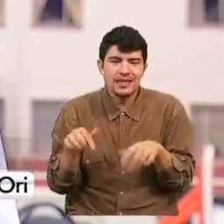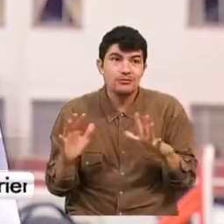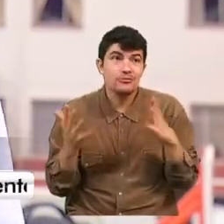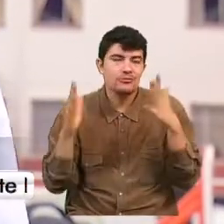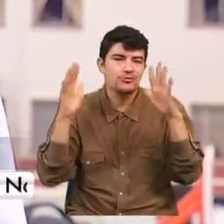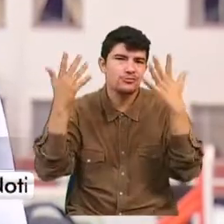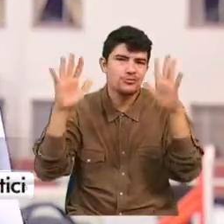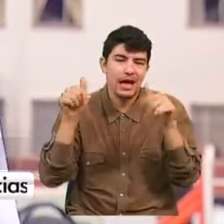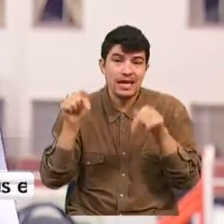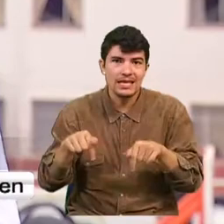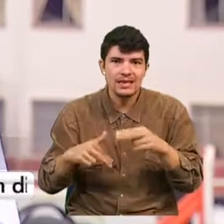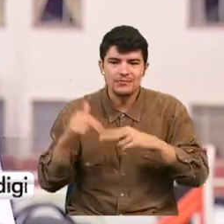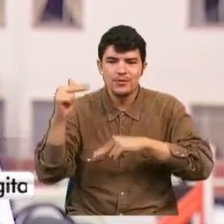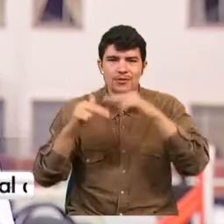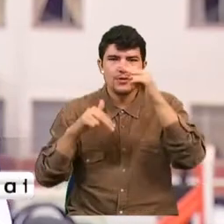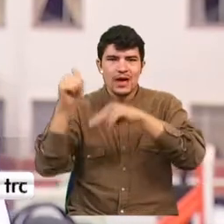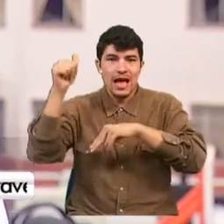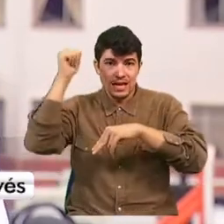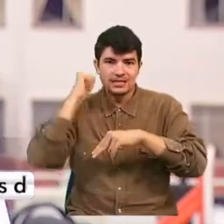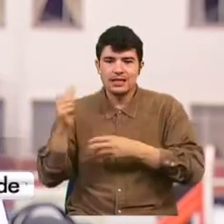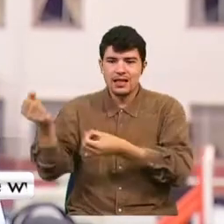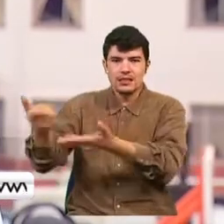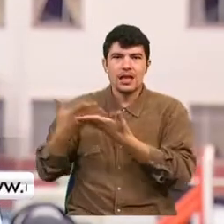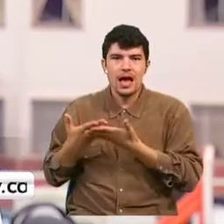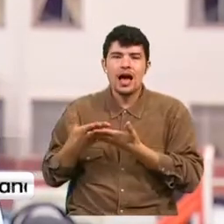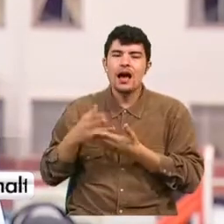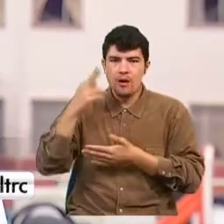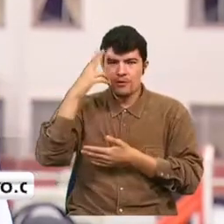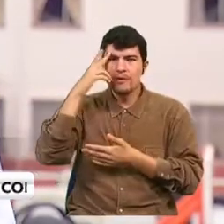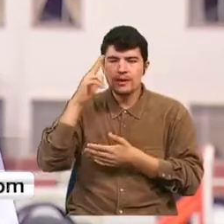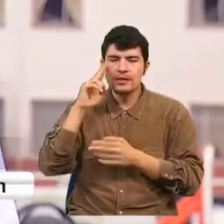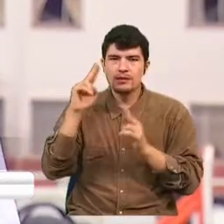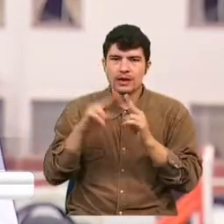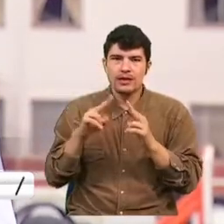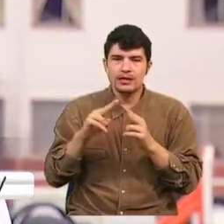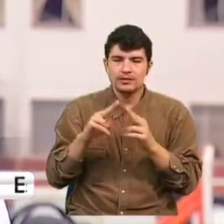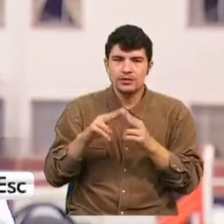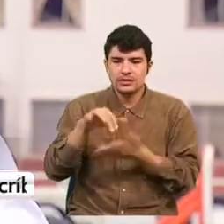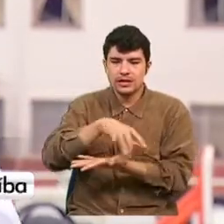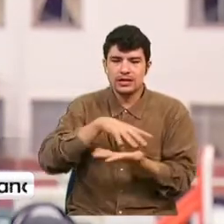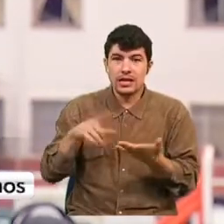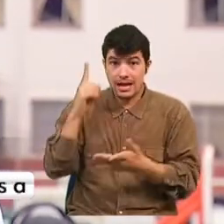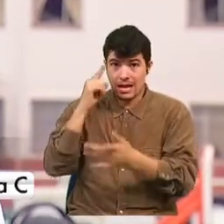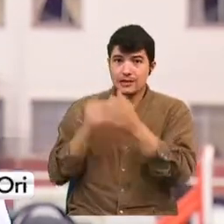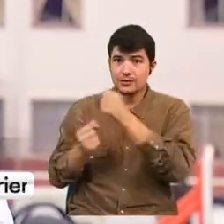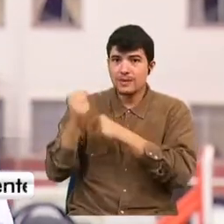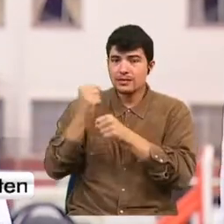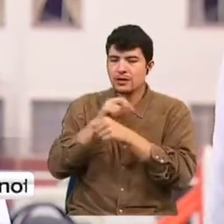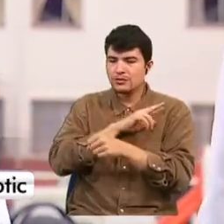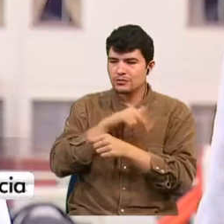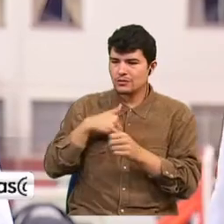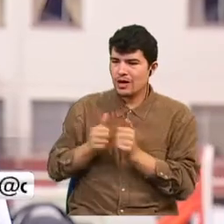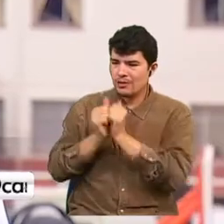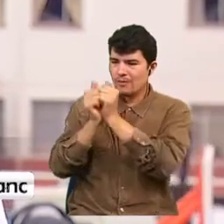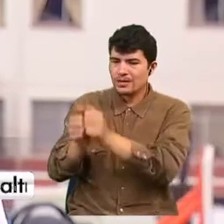que hicimos ayer, obviamente con Expedición Santander el año pasado, que estuvimos acompañándolo también en el municipio de Vélez y